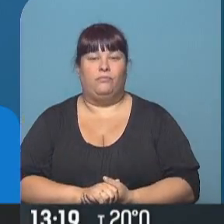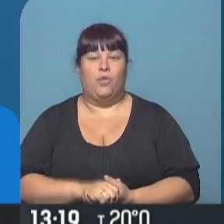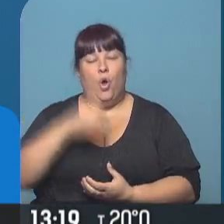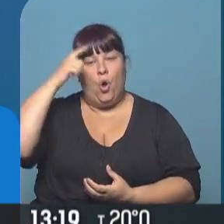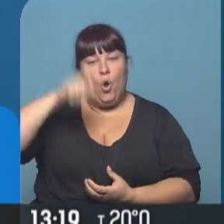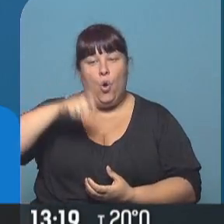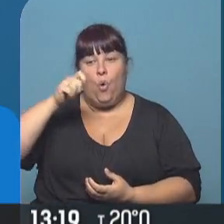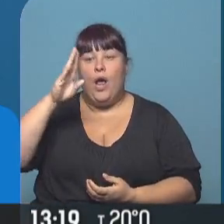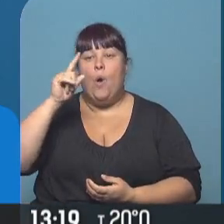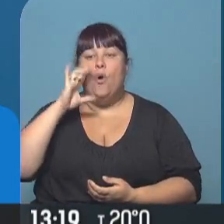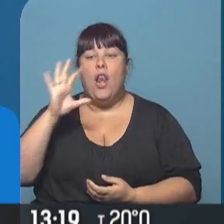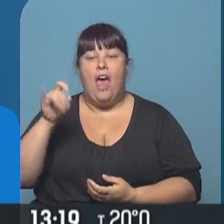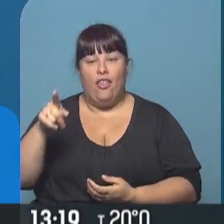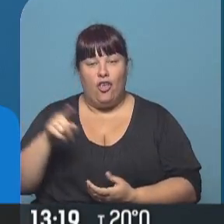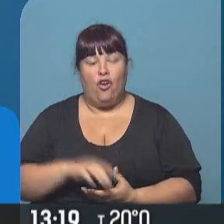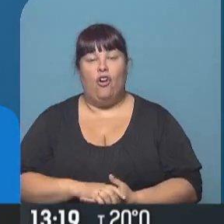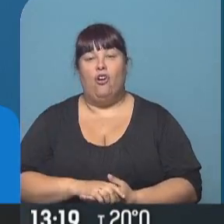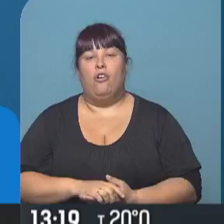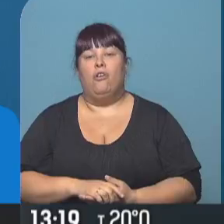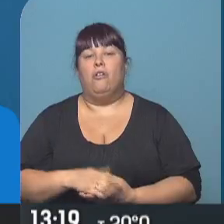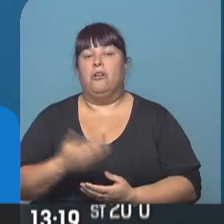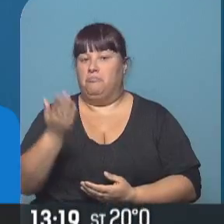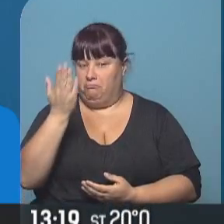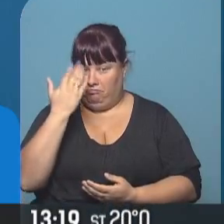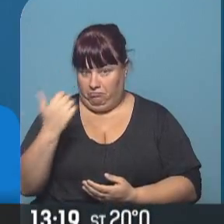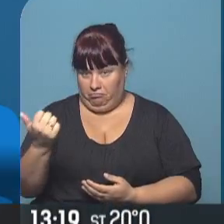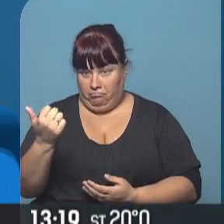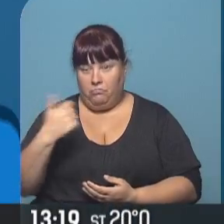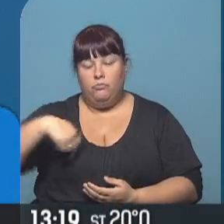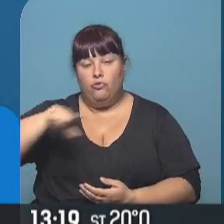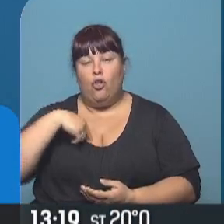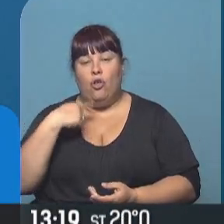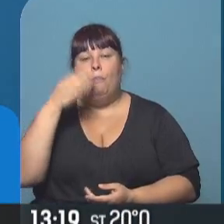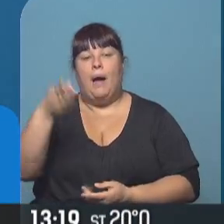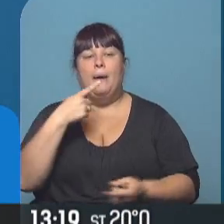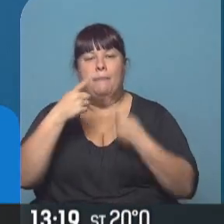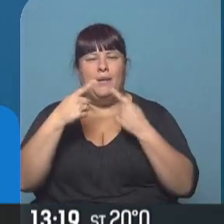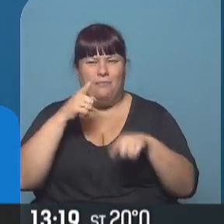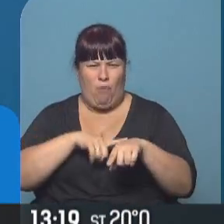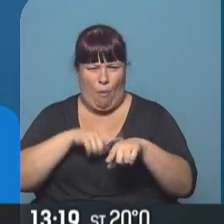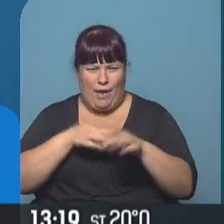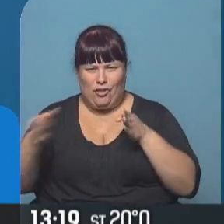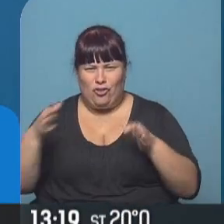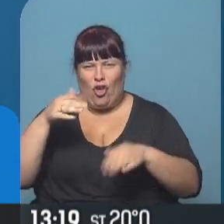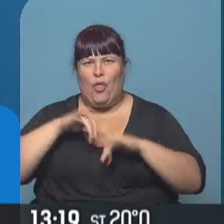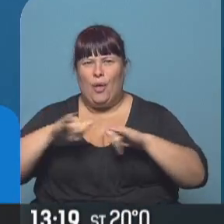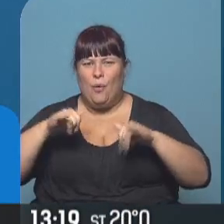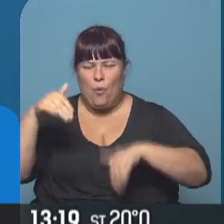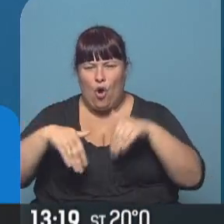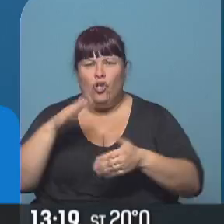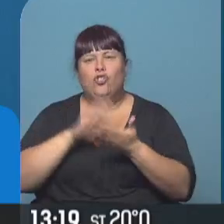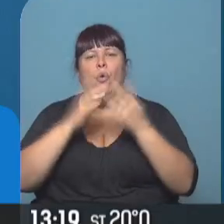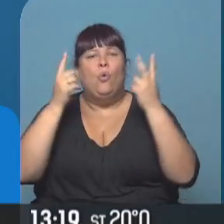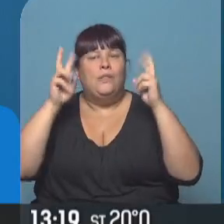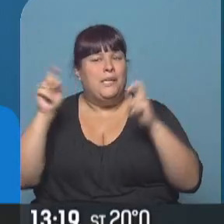el juez Bonadío nos llama a indagatoria en pleno proceso electoral sobre un hecho